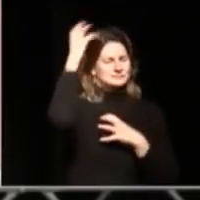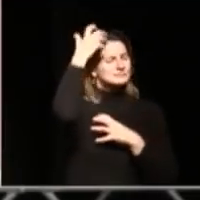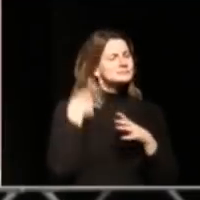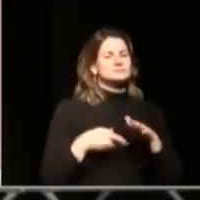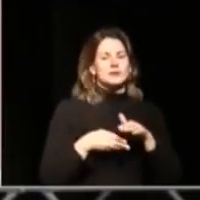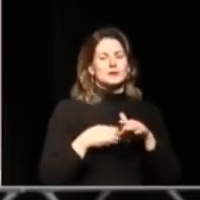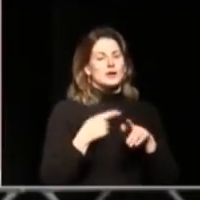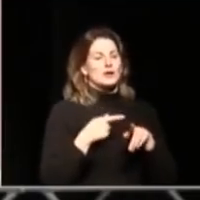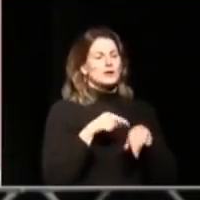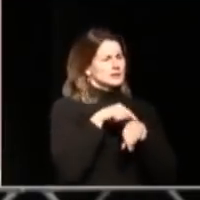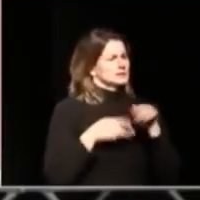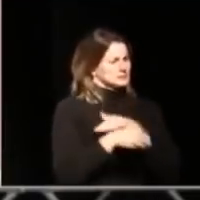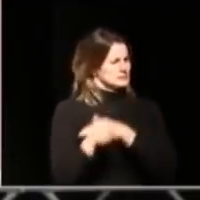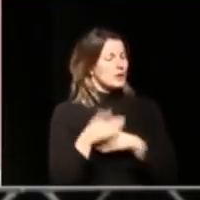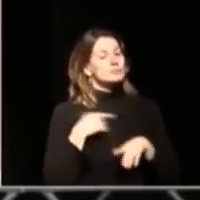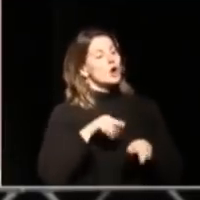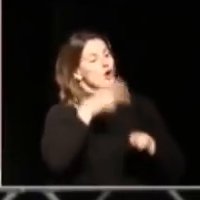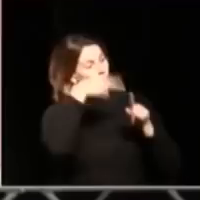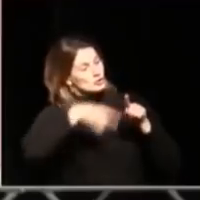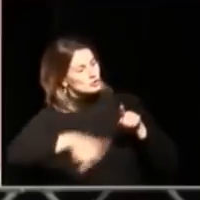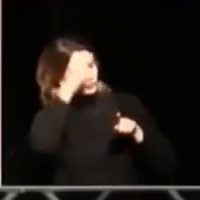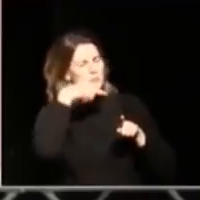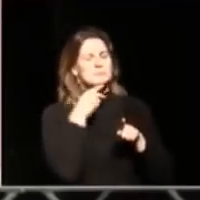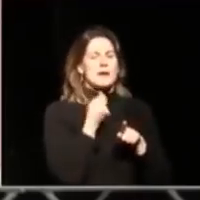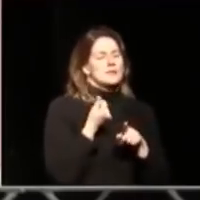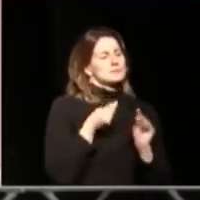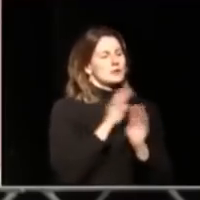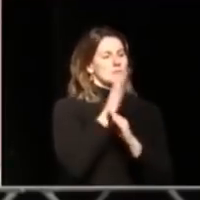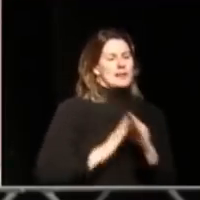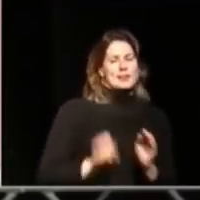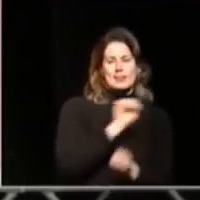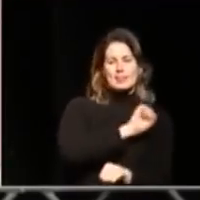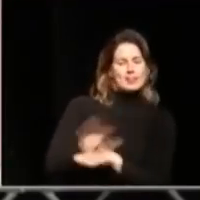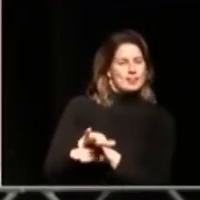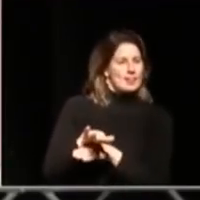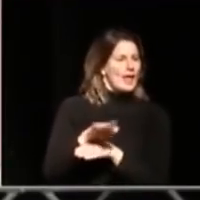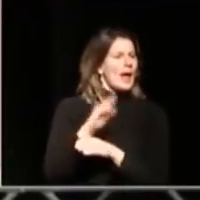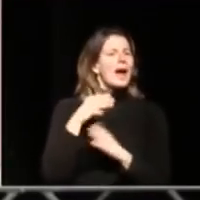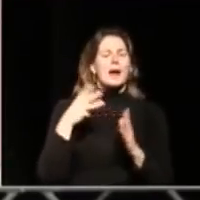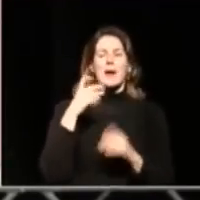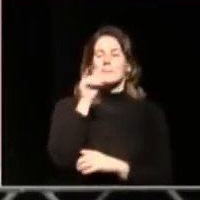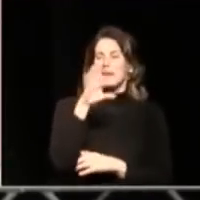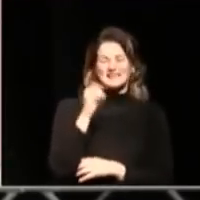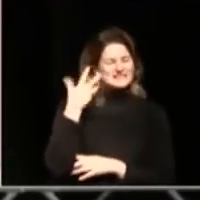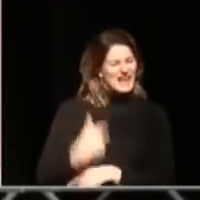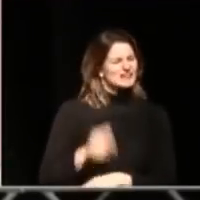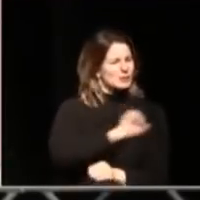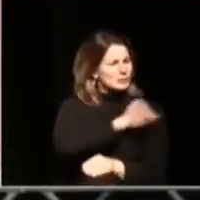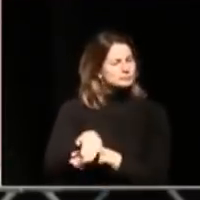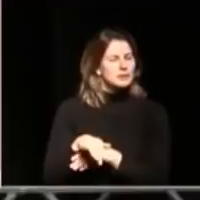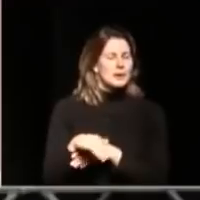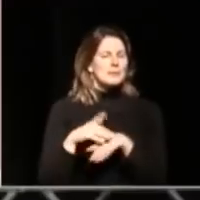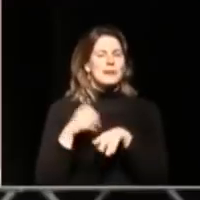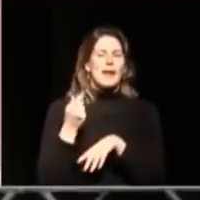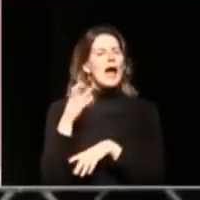el padre de este lo hacía con más discreción. Cuando enviaba una carta al Sah de Persia para pedirle $1,000,000 para Adolfo Suárez, esperaba que la